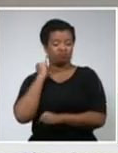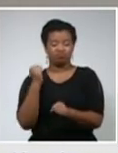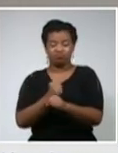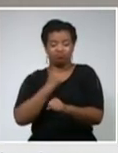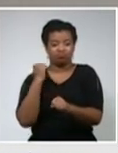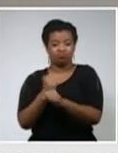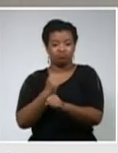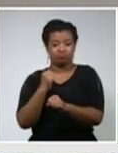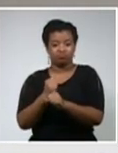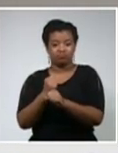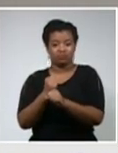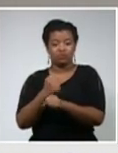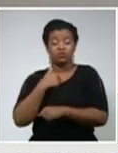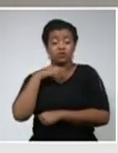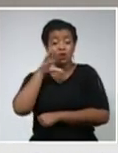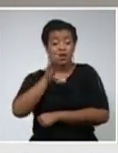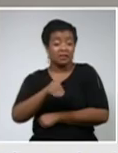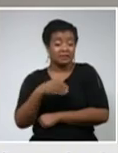la madurez